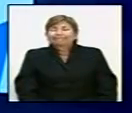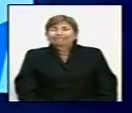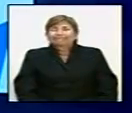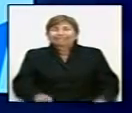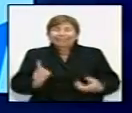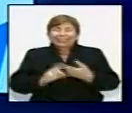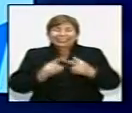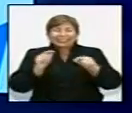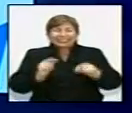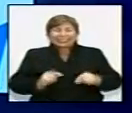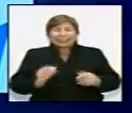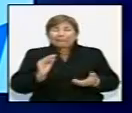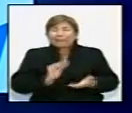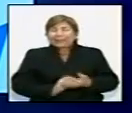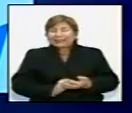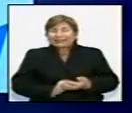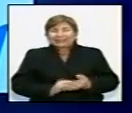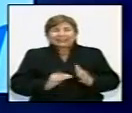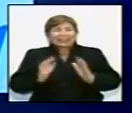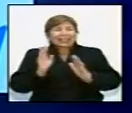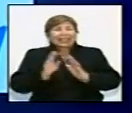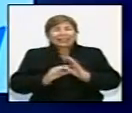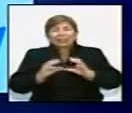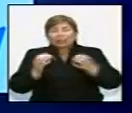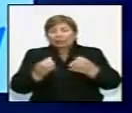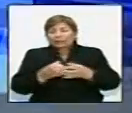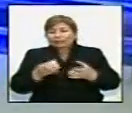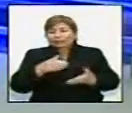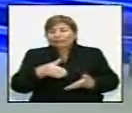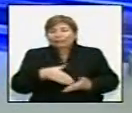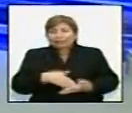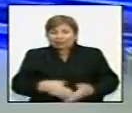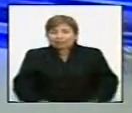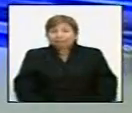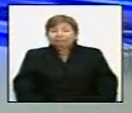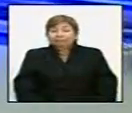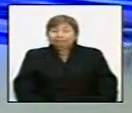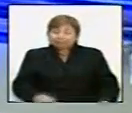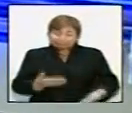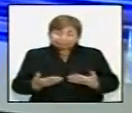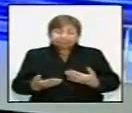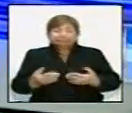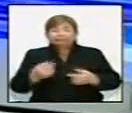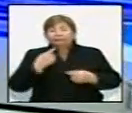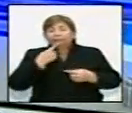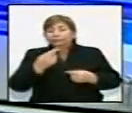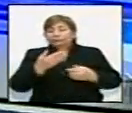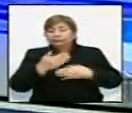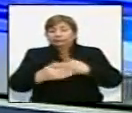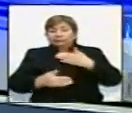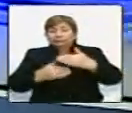Y hasta aquí una edición más de Congreso Central. Les recordamos que nos pueden seguir también a través de nuestras cuentas.